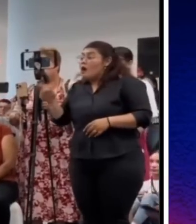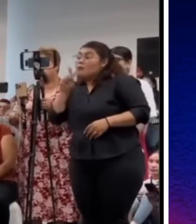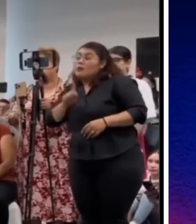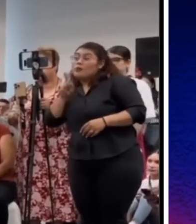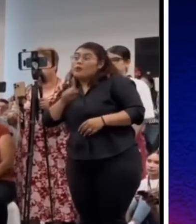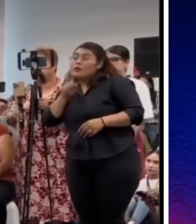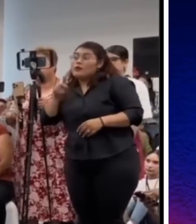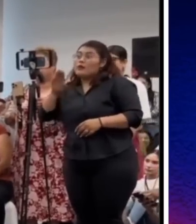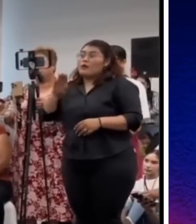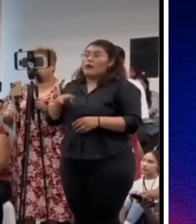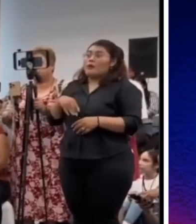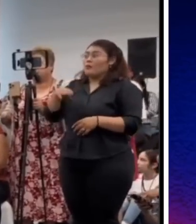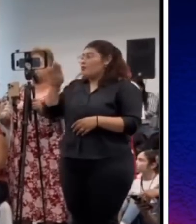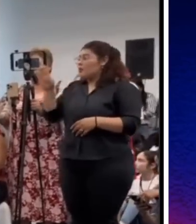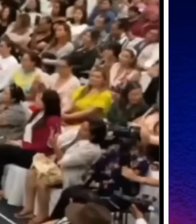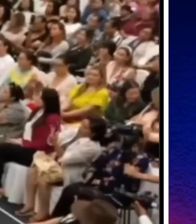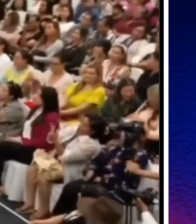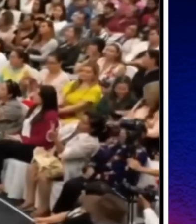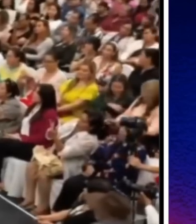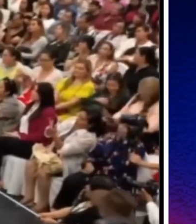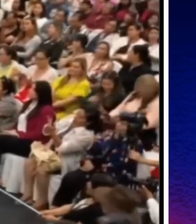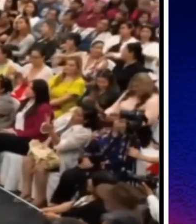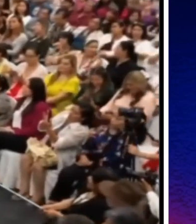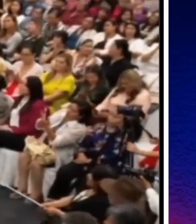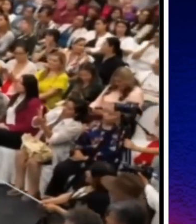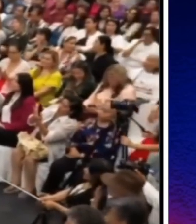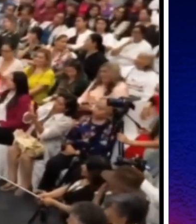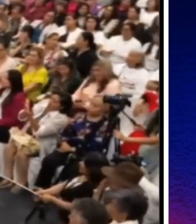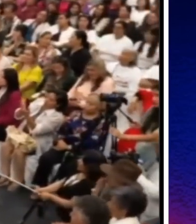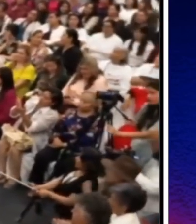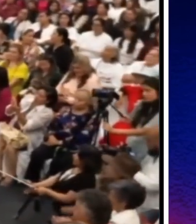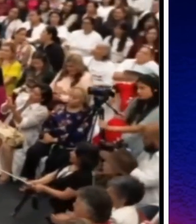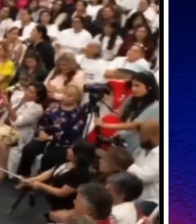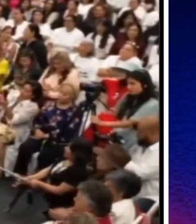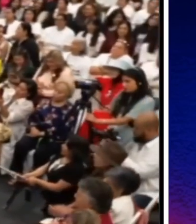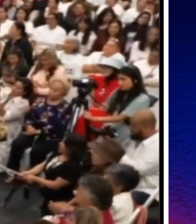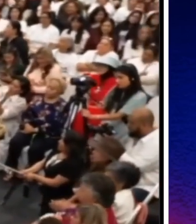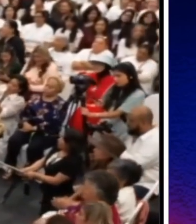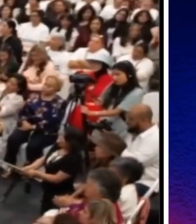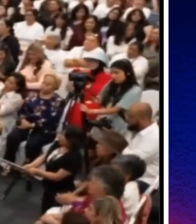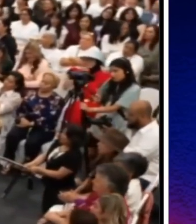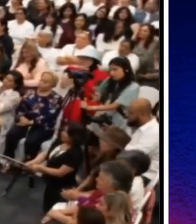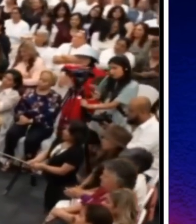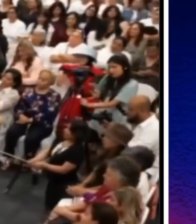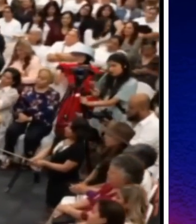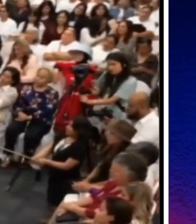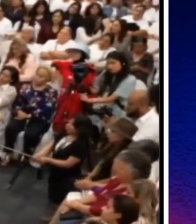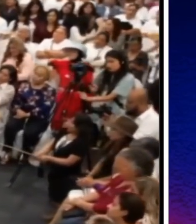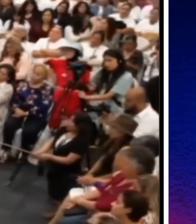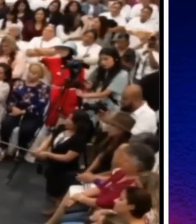por broncoaspiración, que no podía catalogarse como feminicidio.